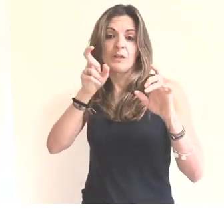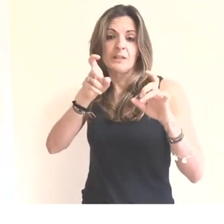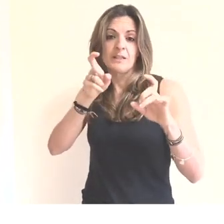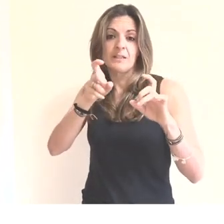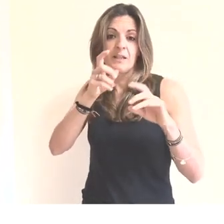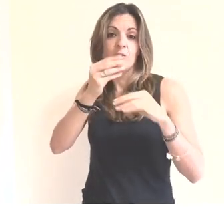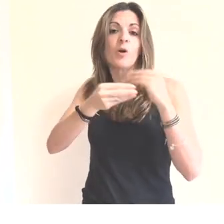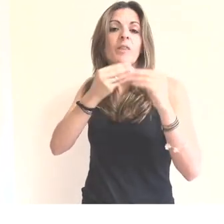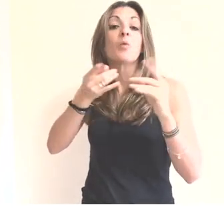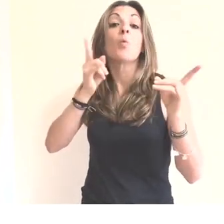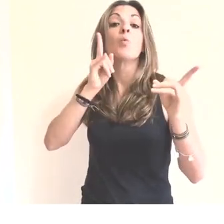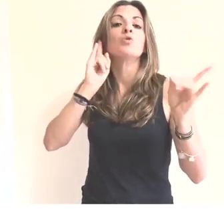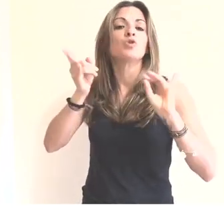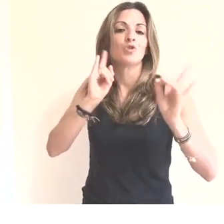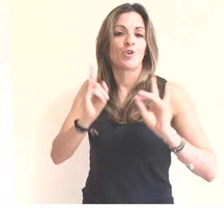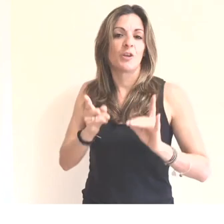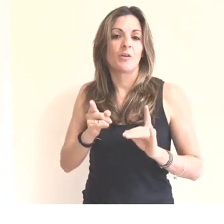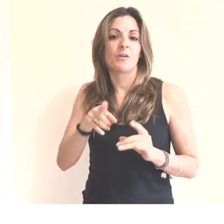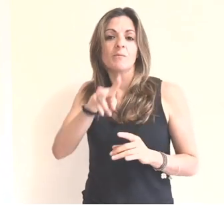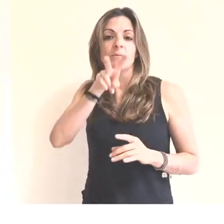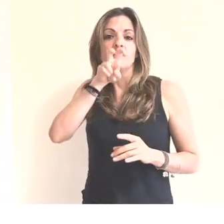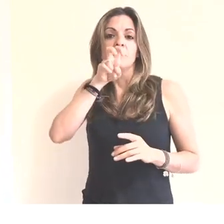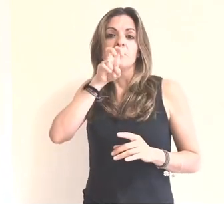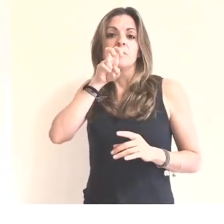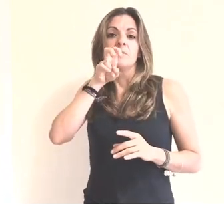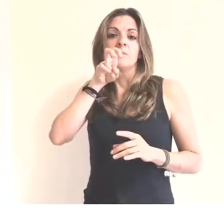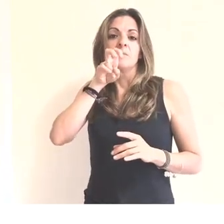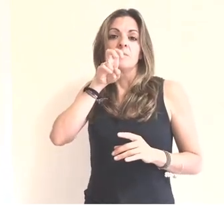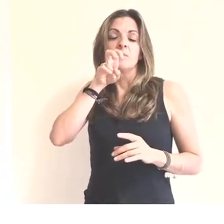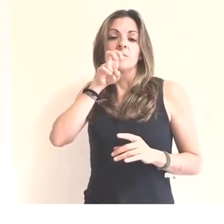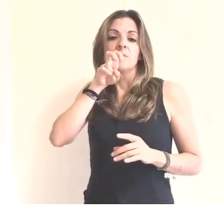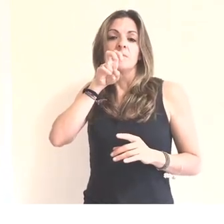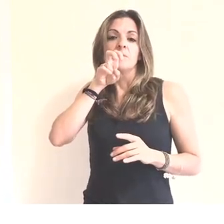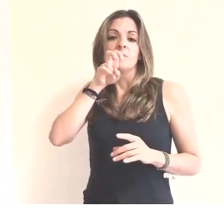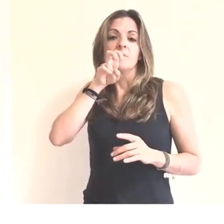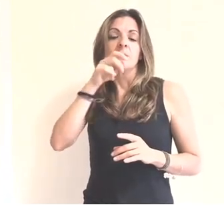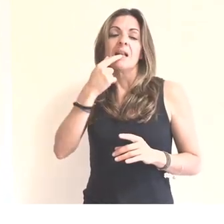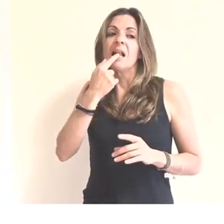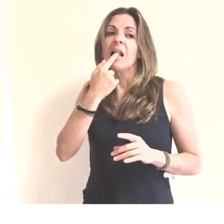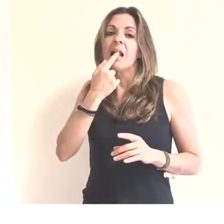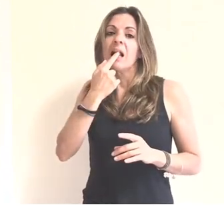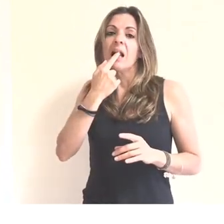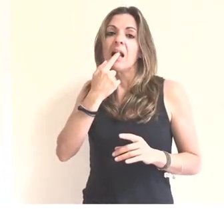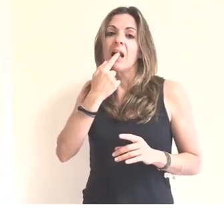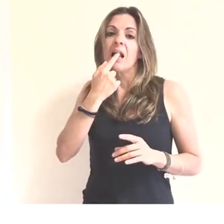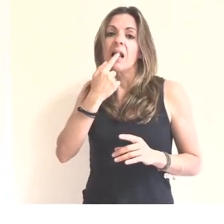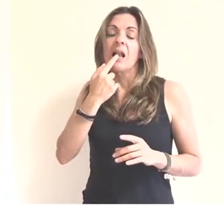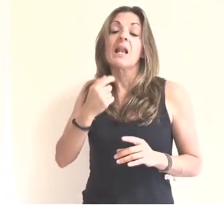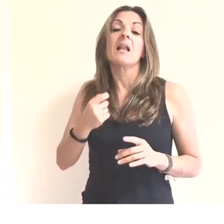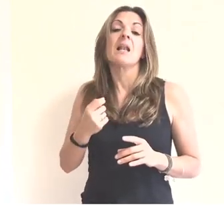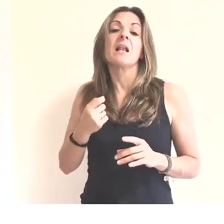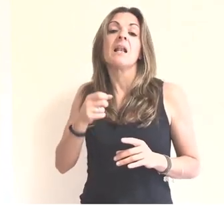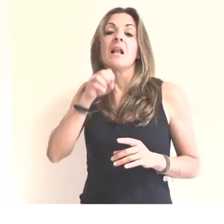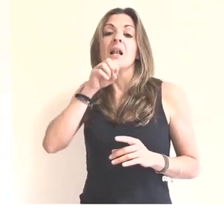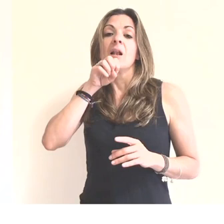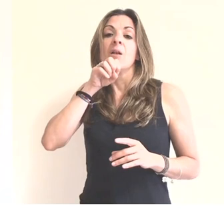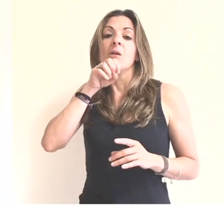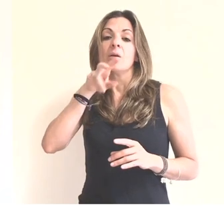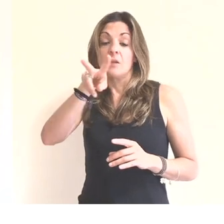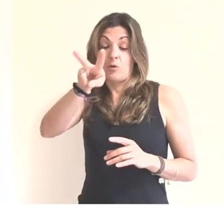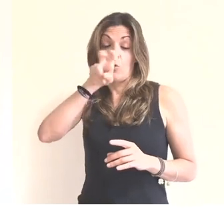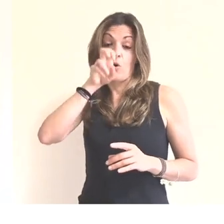sonido. Sería algo así. Apoya la lengua, recuerda, al final de los dientes, entre los dientes y el